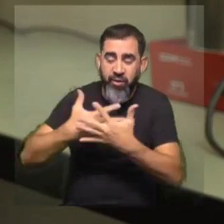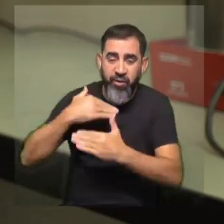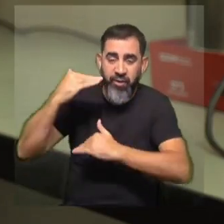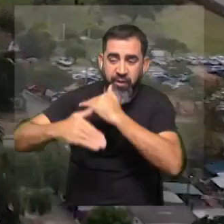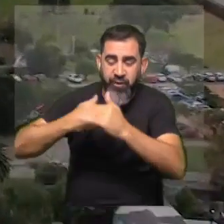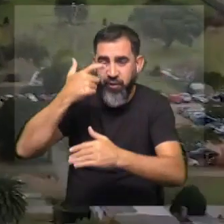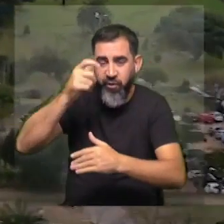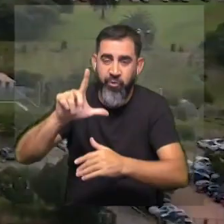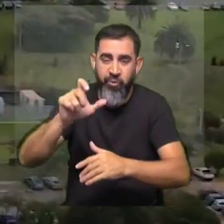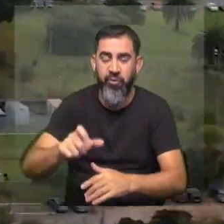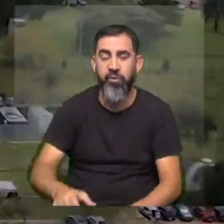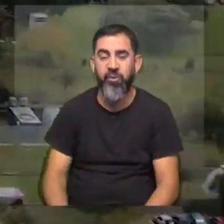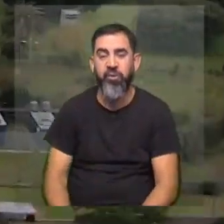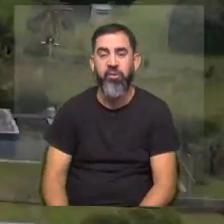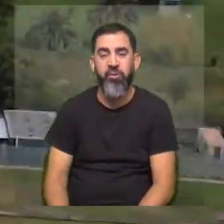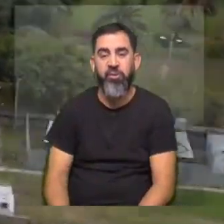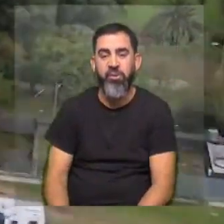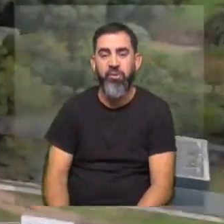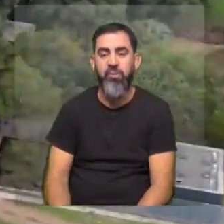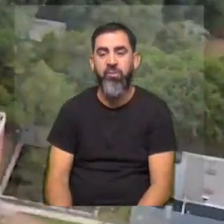de la ciencia.